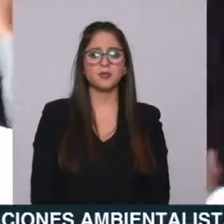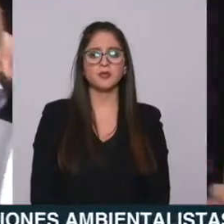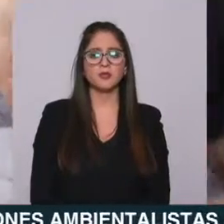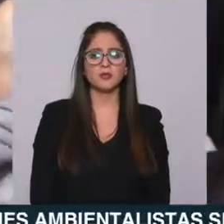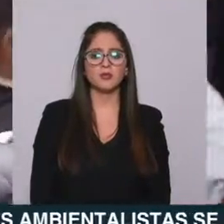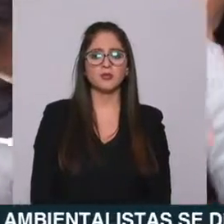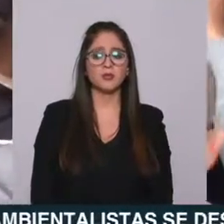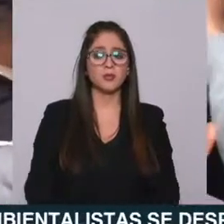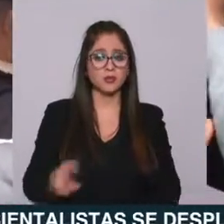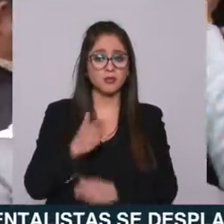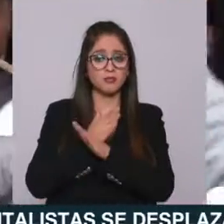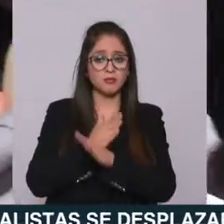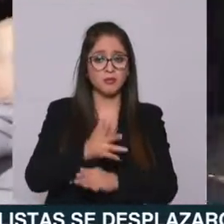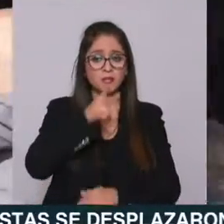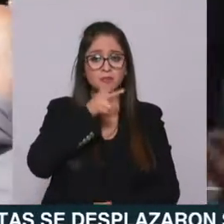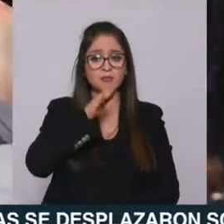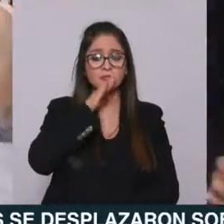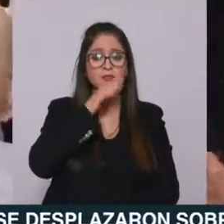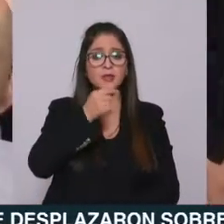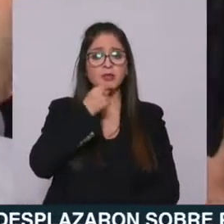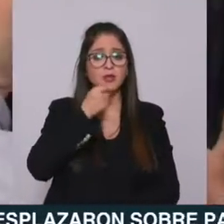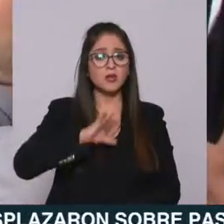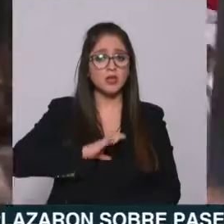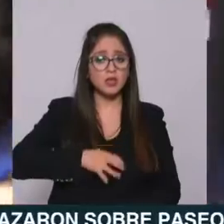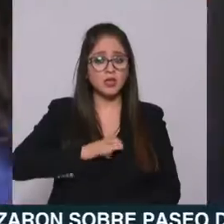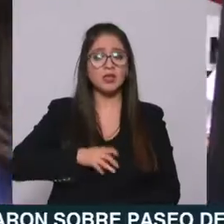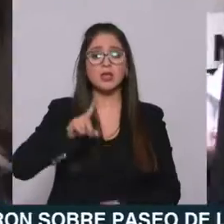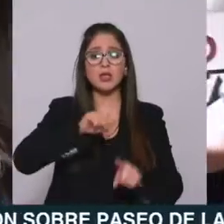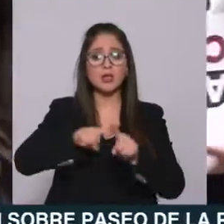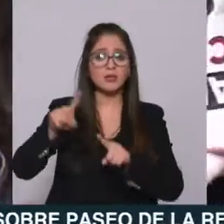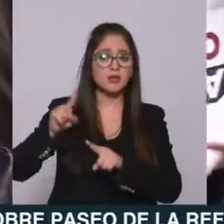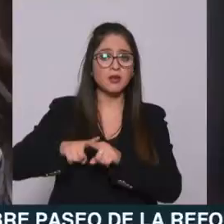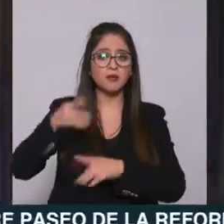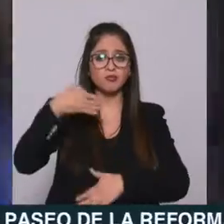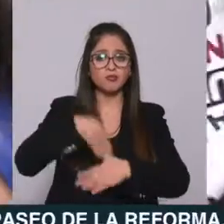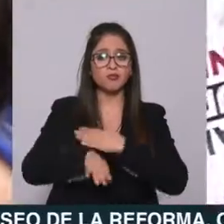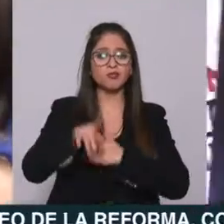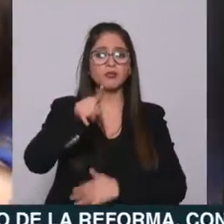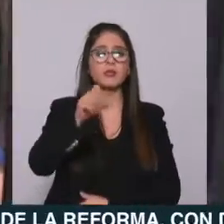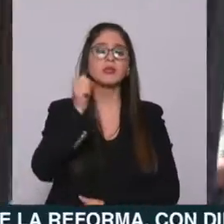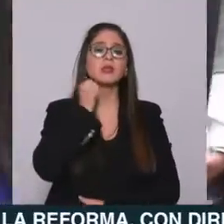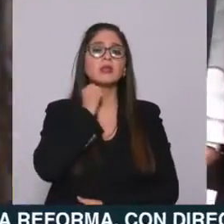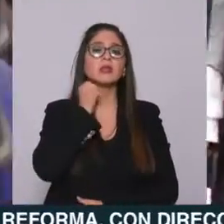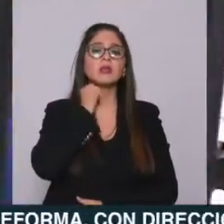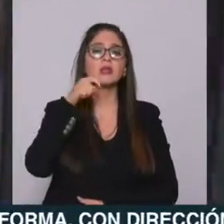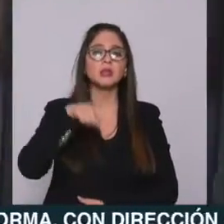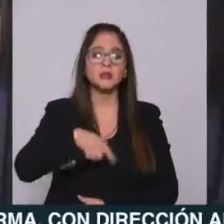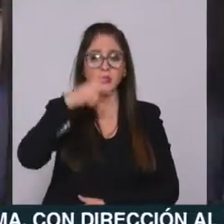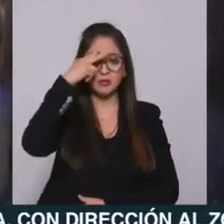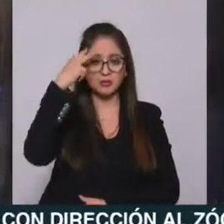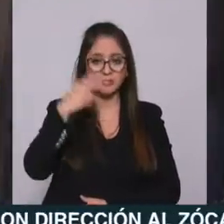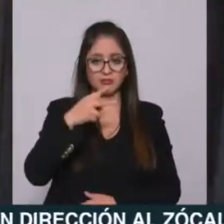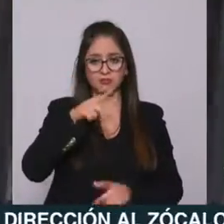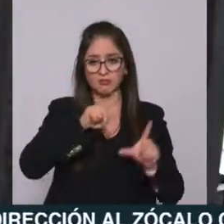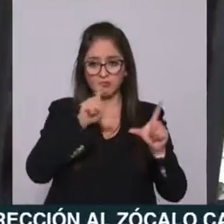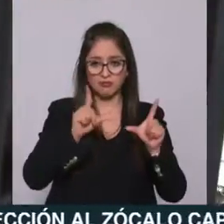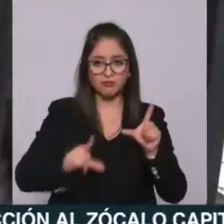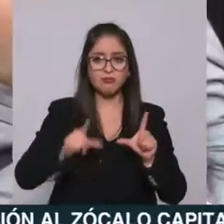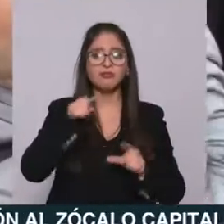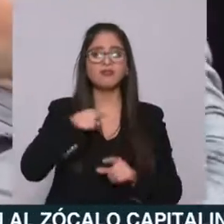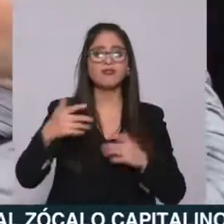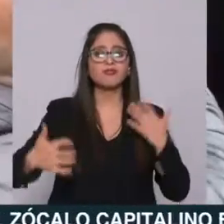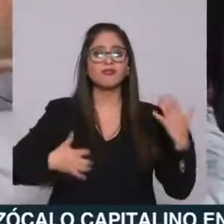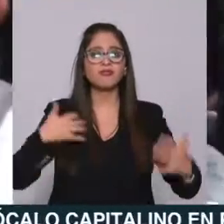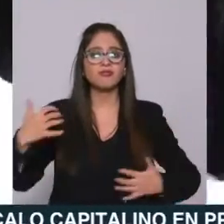El bloqueo que padres de niños con cáncer realizaron a todos los accesos al Senado de la República calentó los ánimos en su lucha